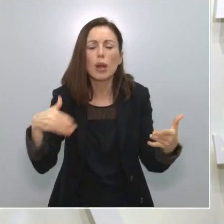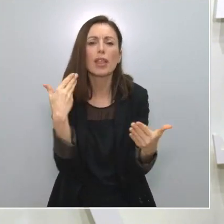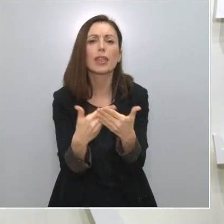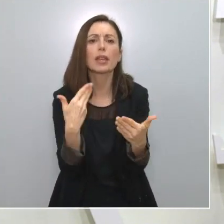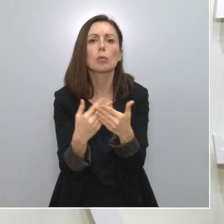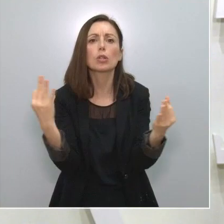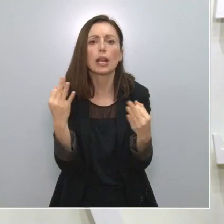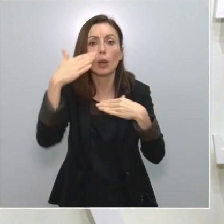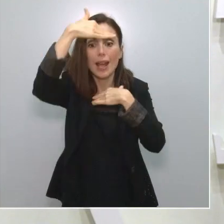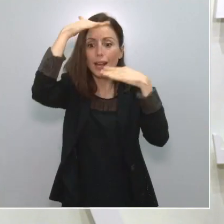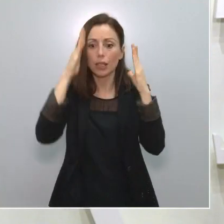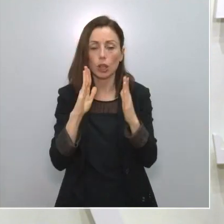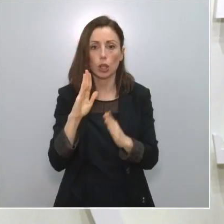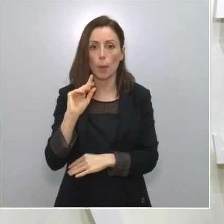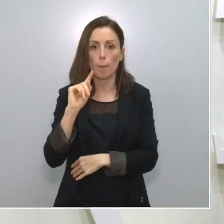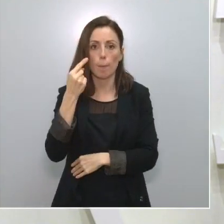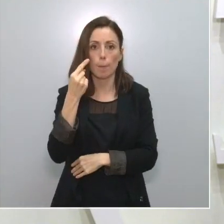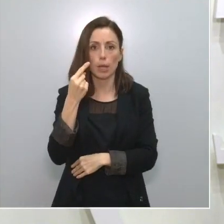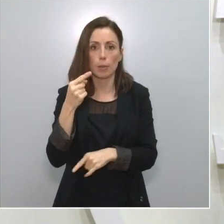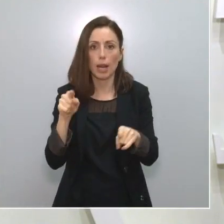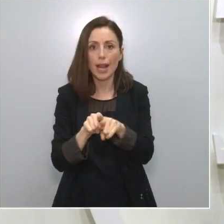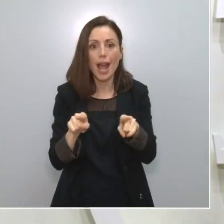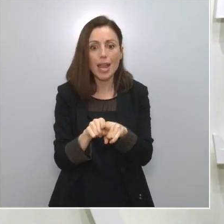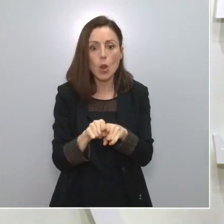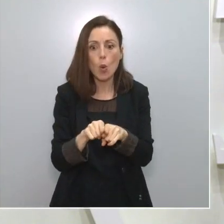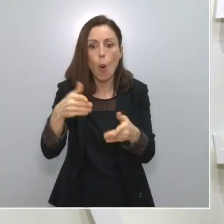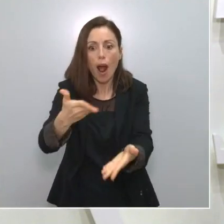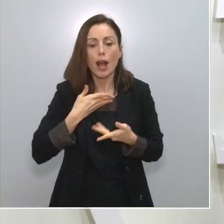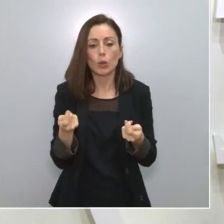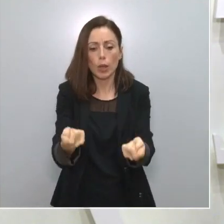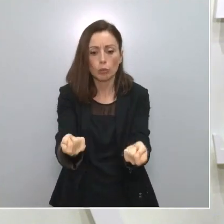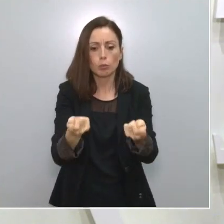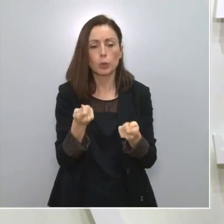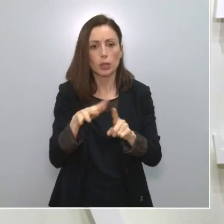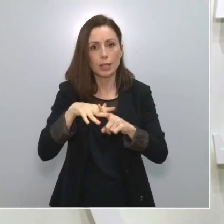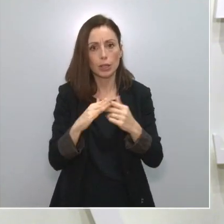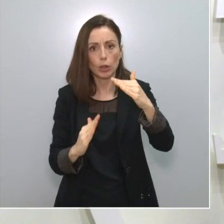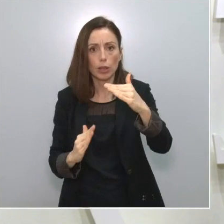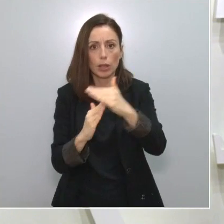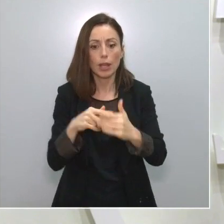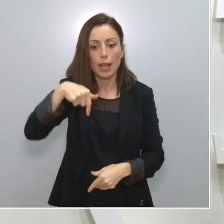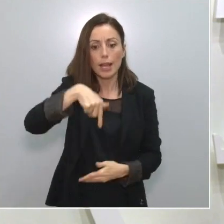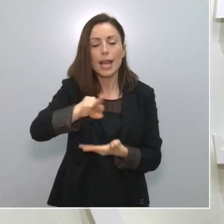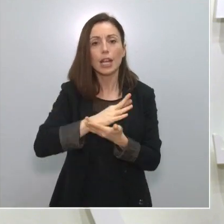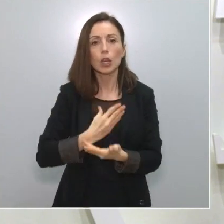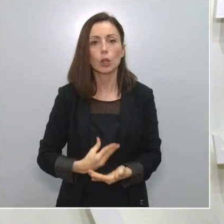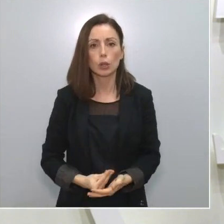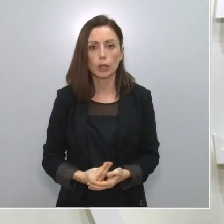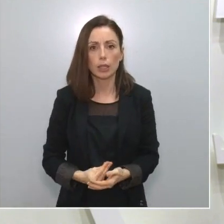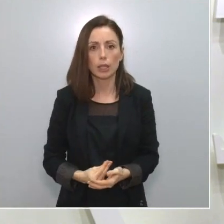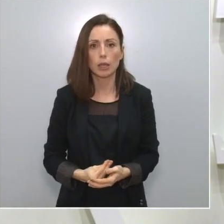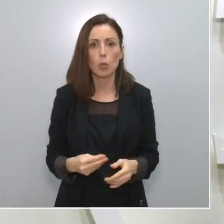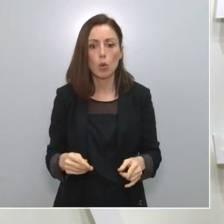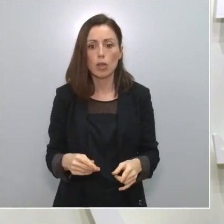que la atención primaria es el verdadero dique de contención de esta enfermedad. En la región de Murcia ha sido y es